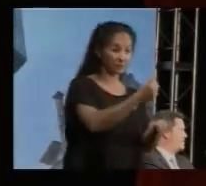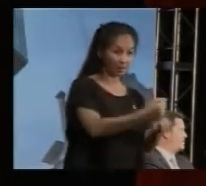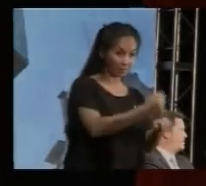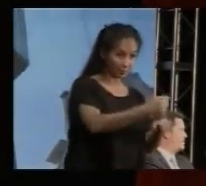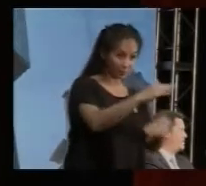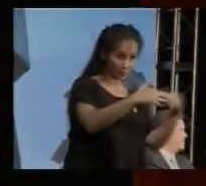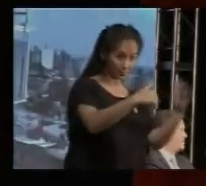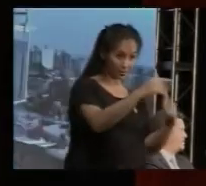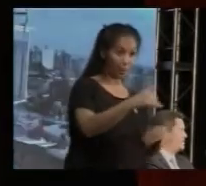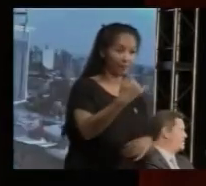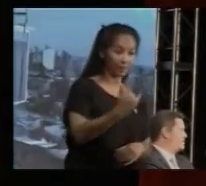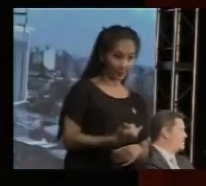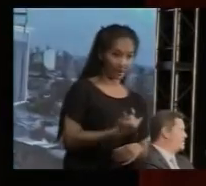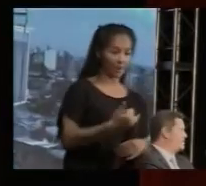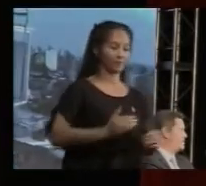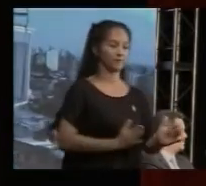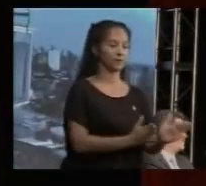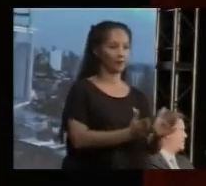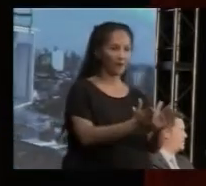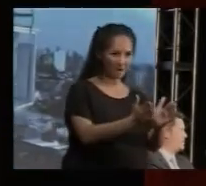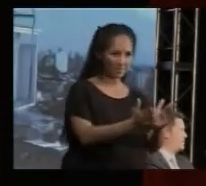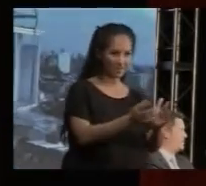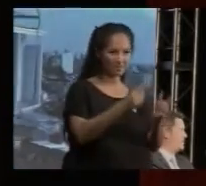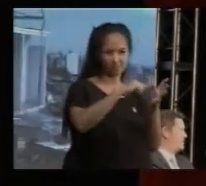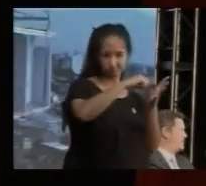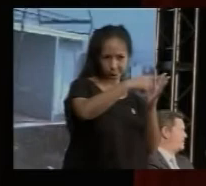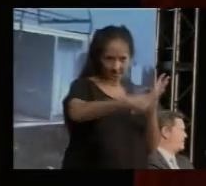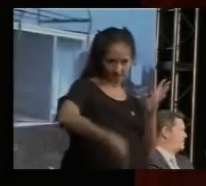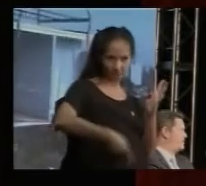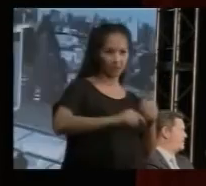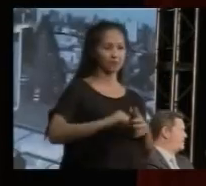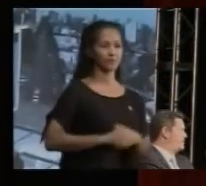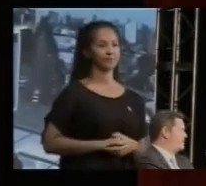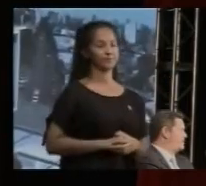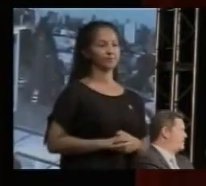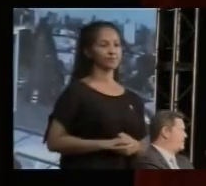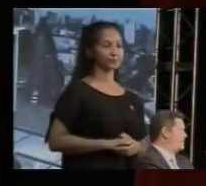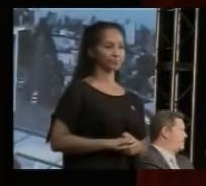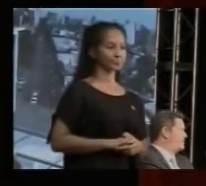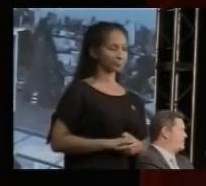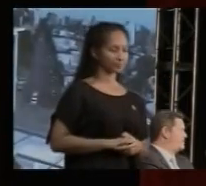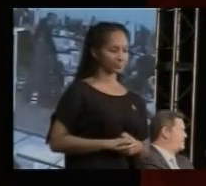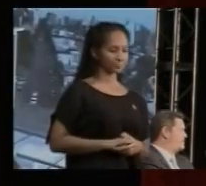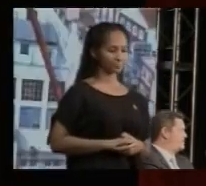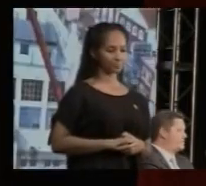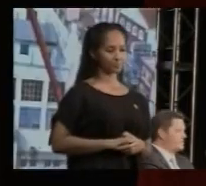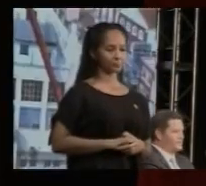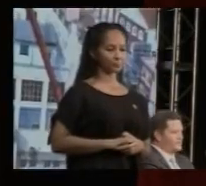a pavimentar calle Faustino Parera entre David y Tibiletti, David entre Parera y Caputo,